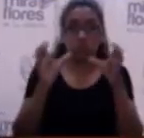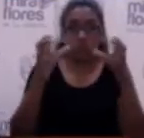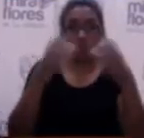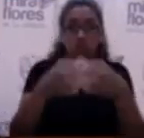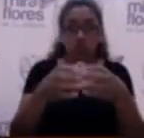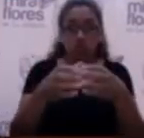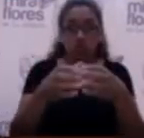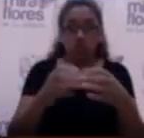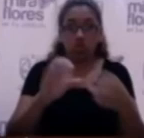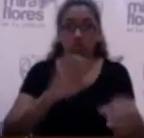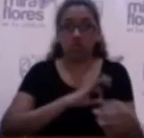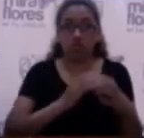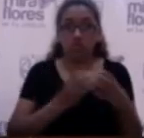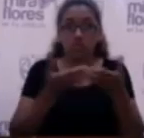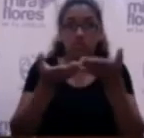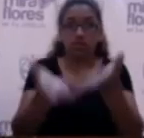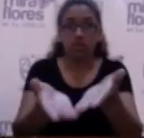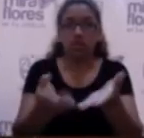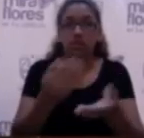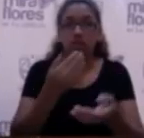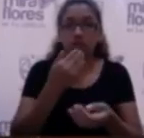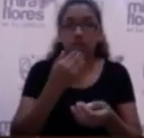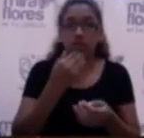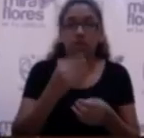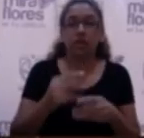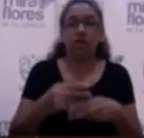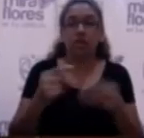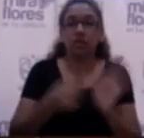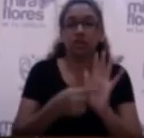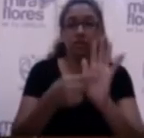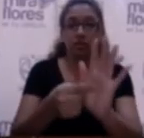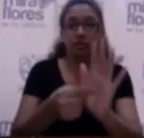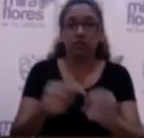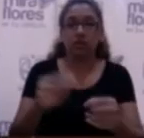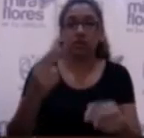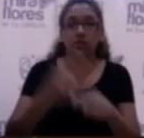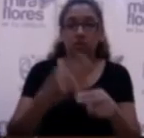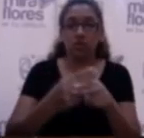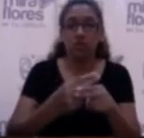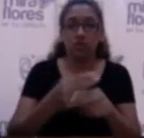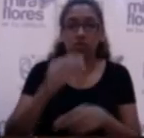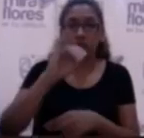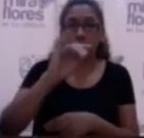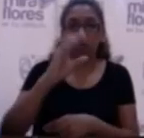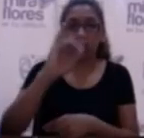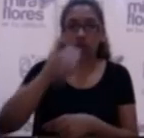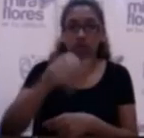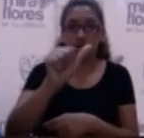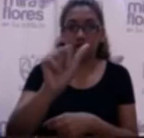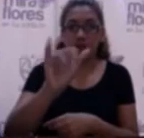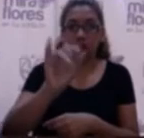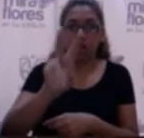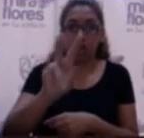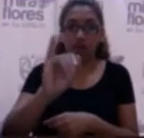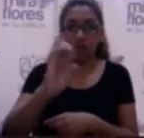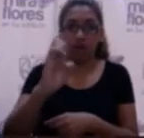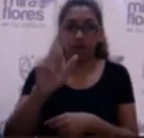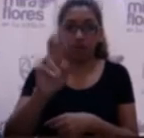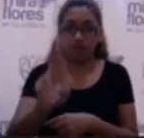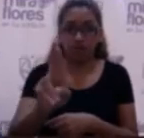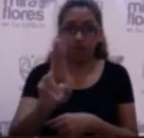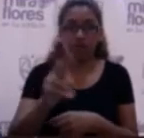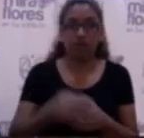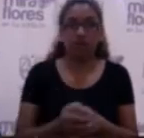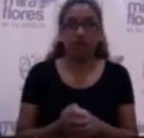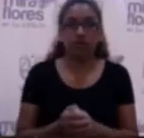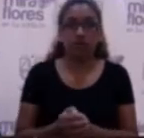Proyecto de acuerdo de consejo que otorga la Medalla Cívica Municipal de Miraflores en el grado de vecino ilustre en la categoría de jurista al señor